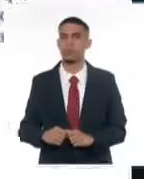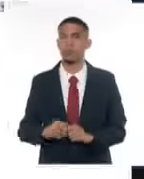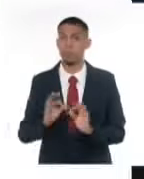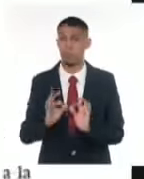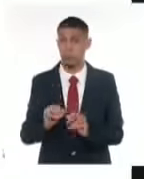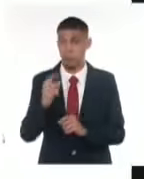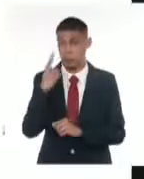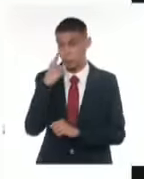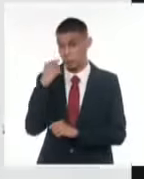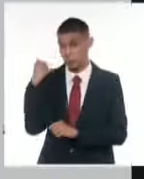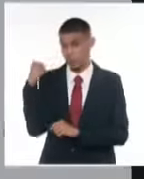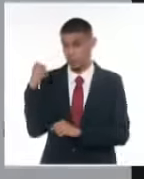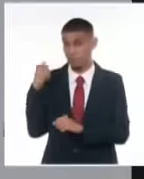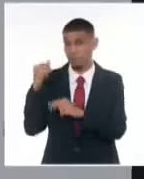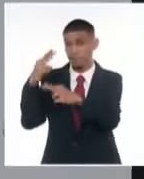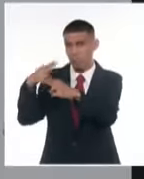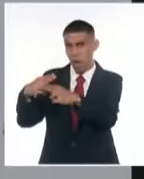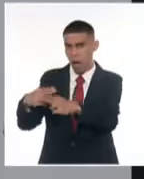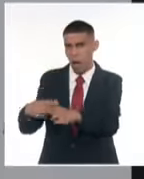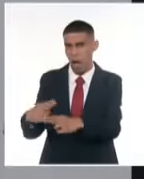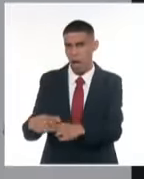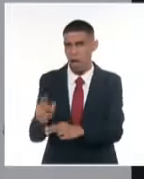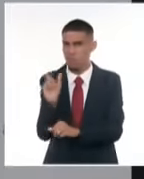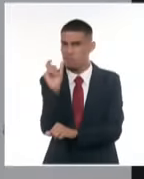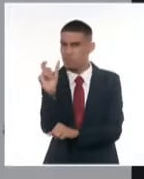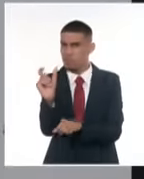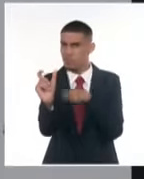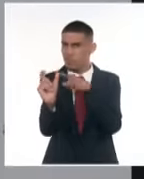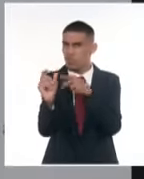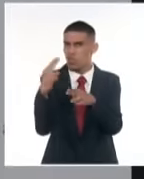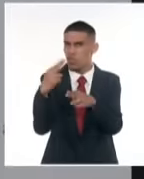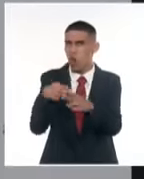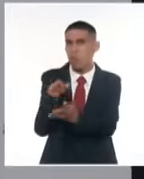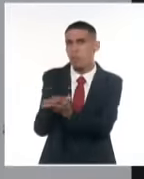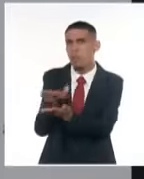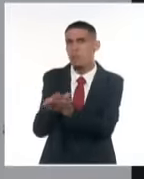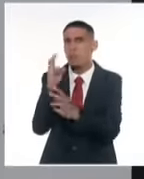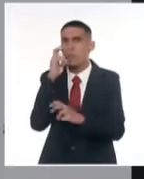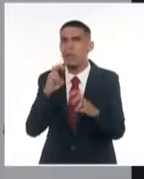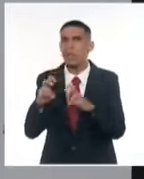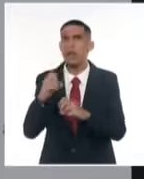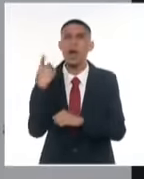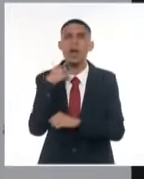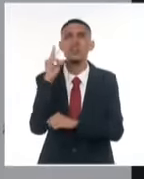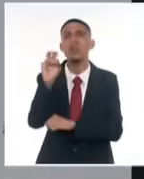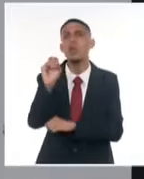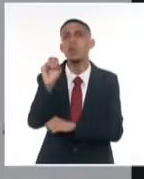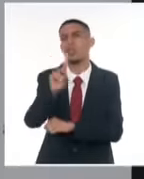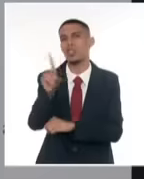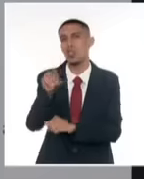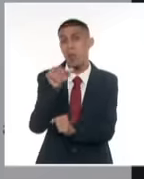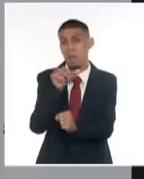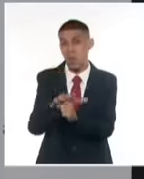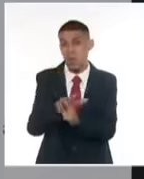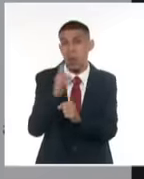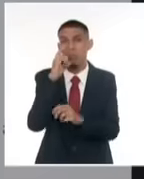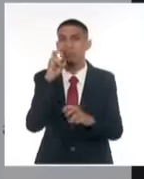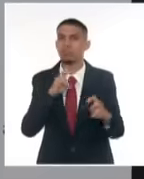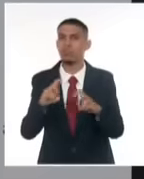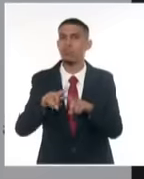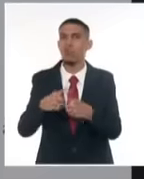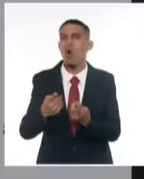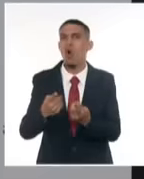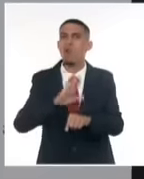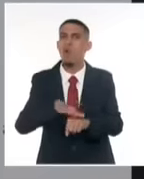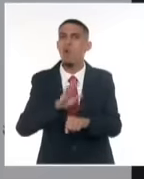Veamos exactamente este nombre. Expediente investigativo año 2021-71, iniciado por incitar a la